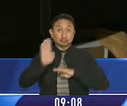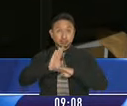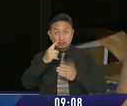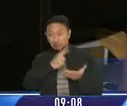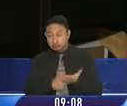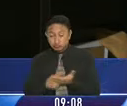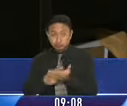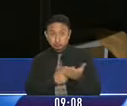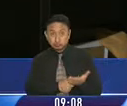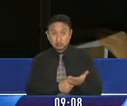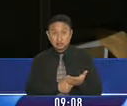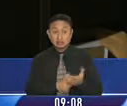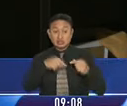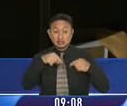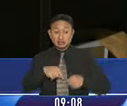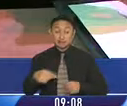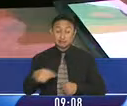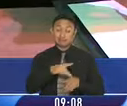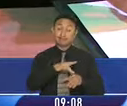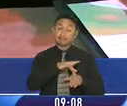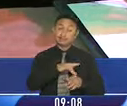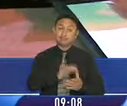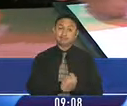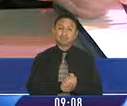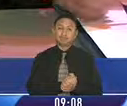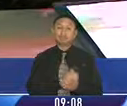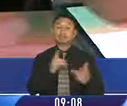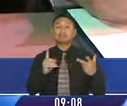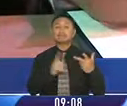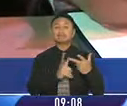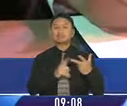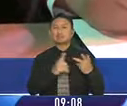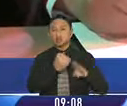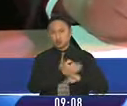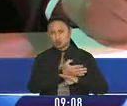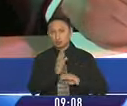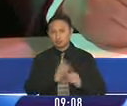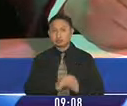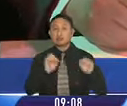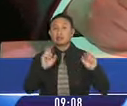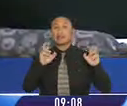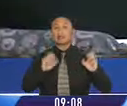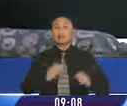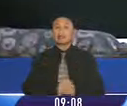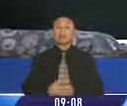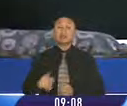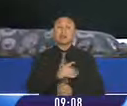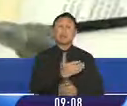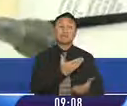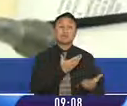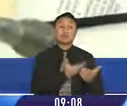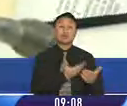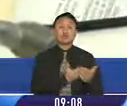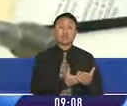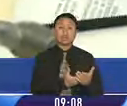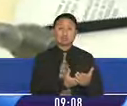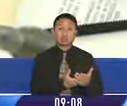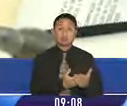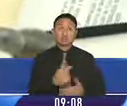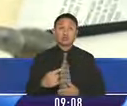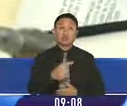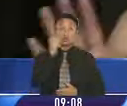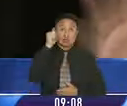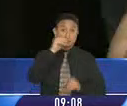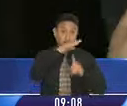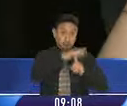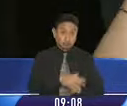funcionamiento. Entonces, sí termina siendo un riesgo. Una tercera observación tiene que ver con que la propuesta no vulnere